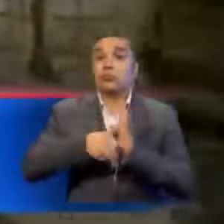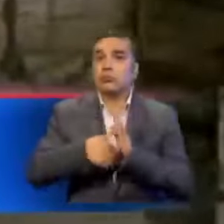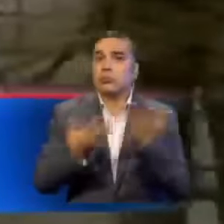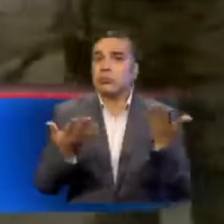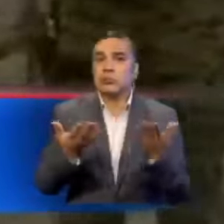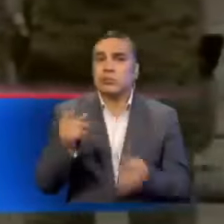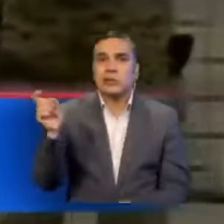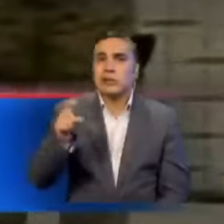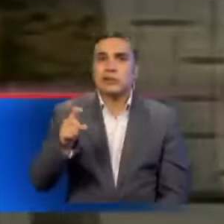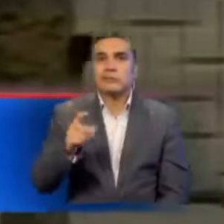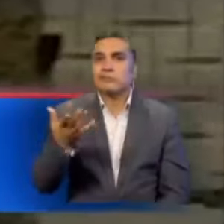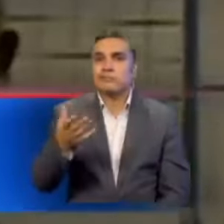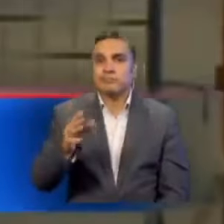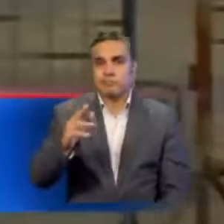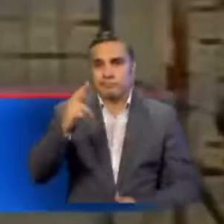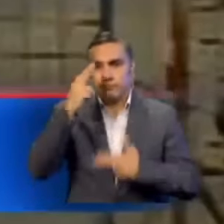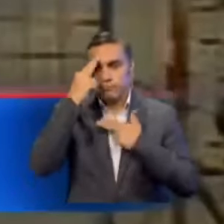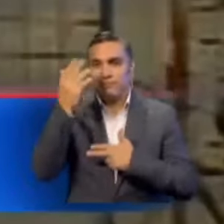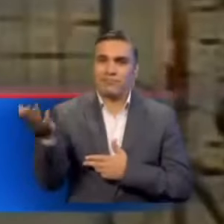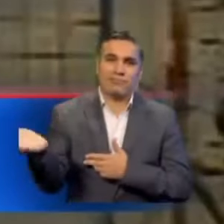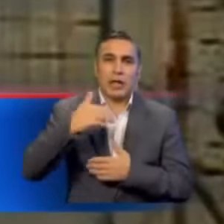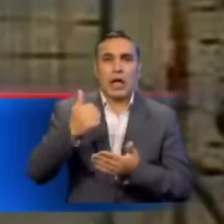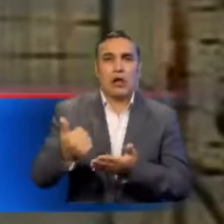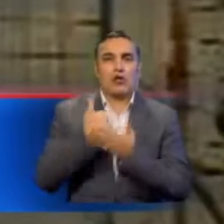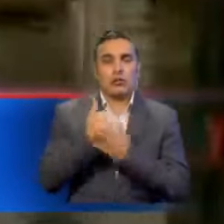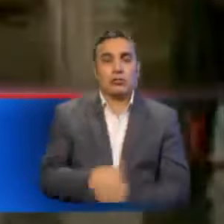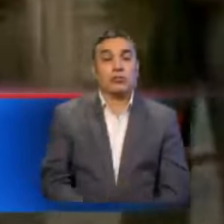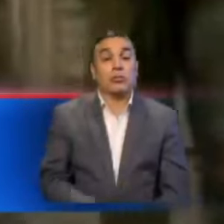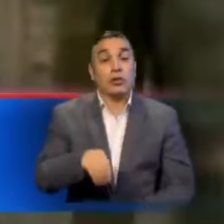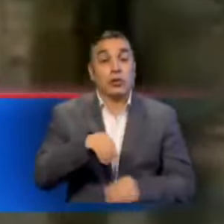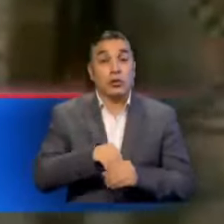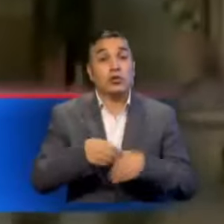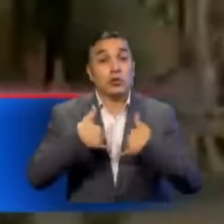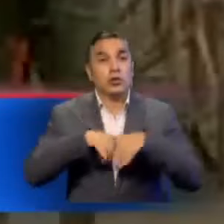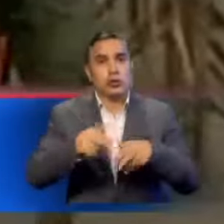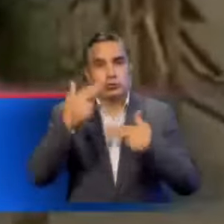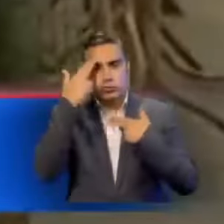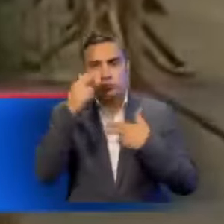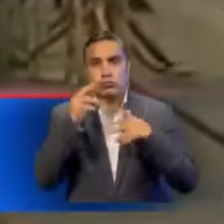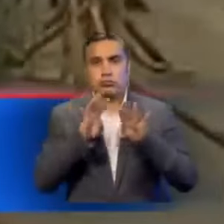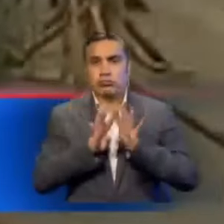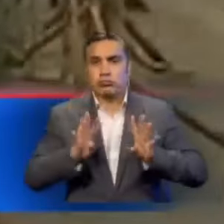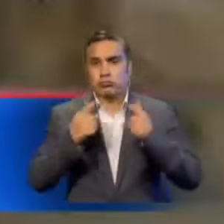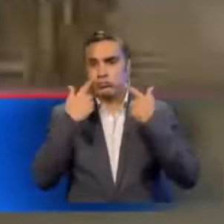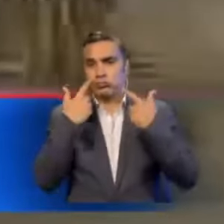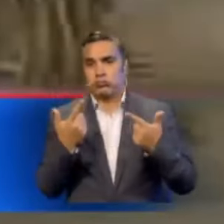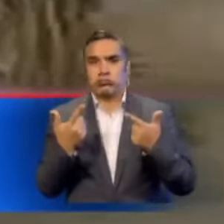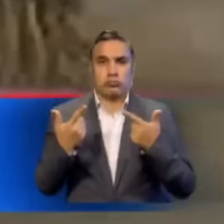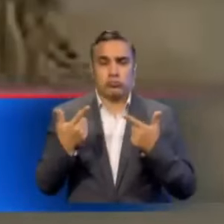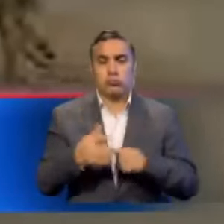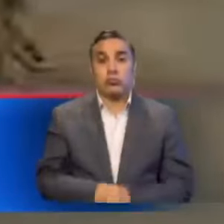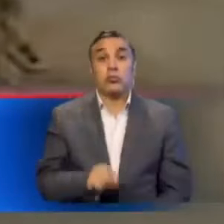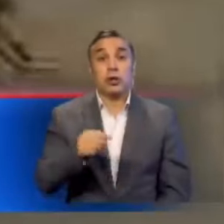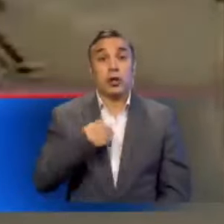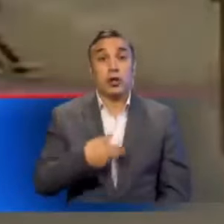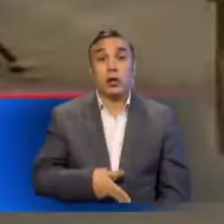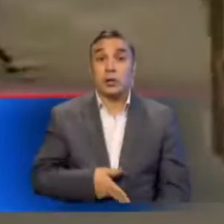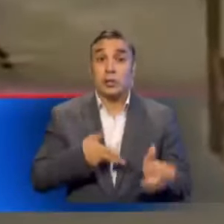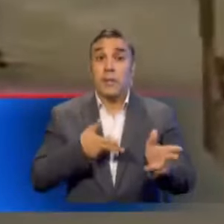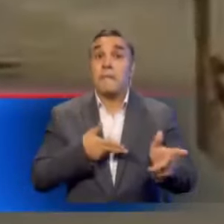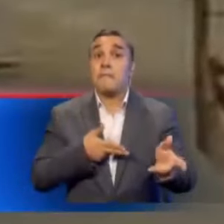necesitó la colaboración de personal de las Fuerzas Armadas. Aquí hay un contingente todavía de la Infantería de Marina, quienes tienen armas letales